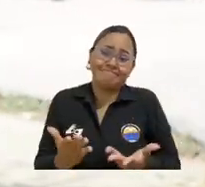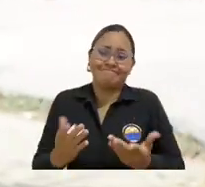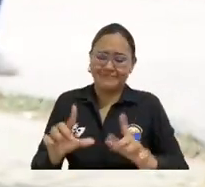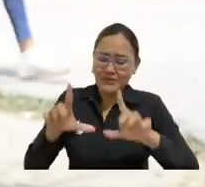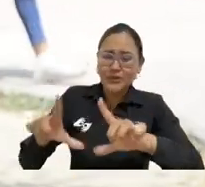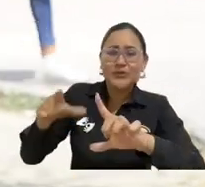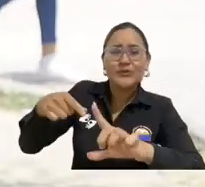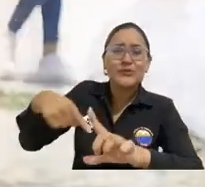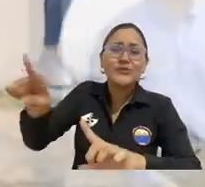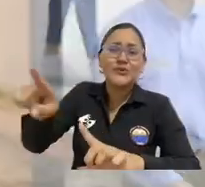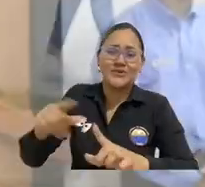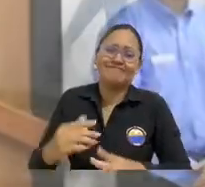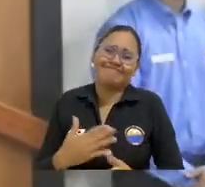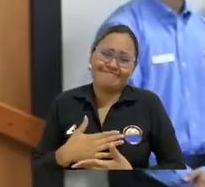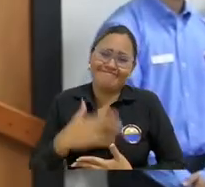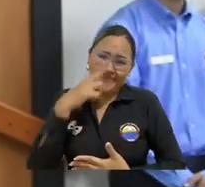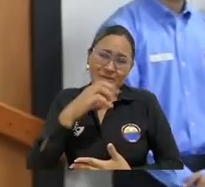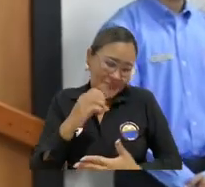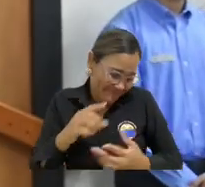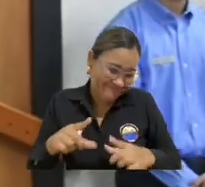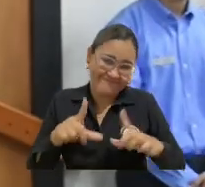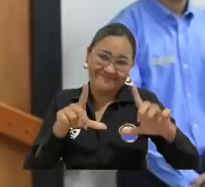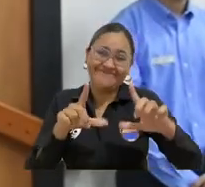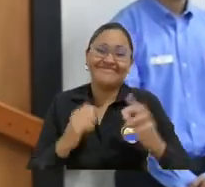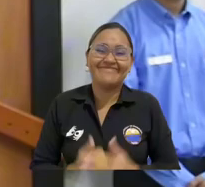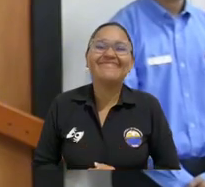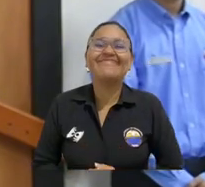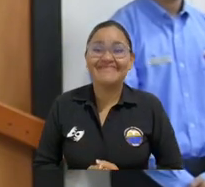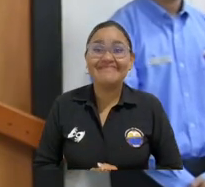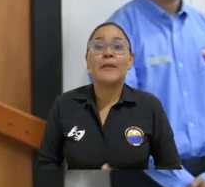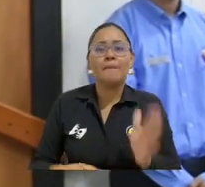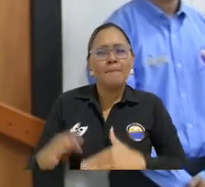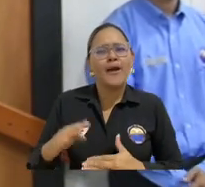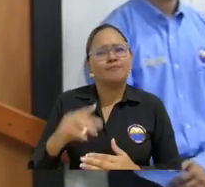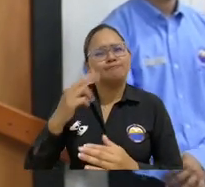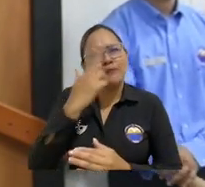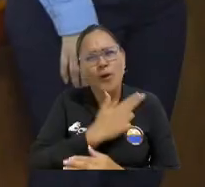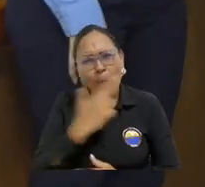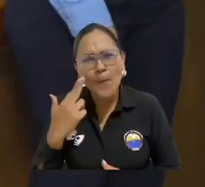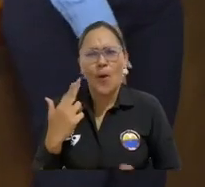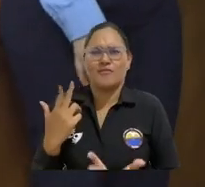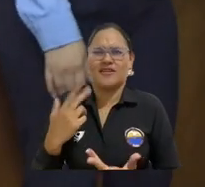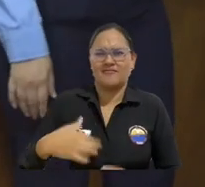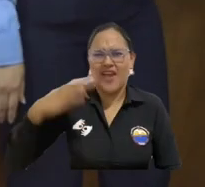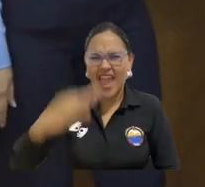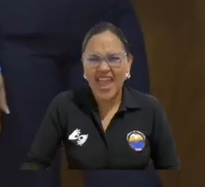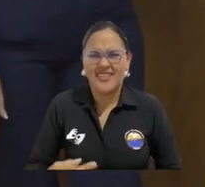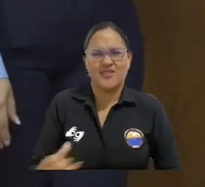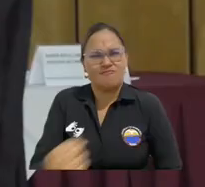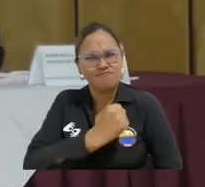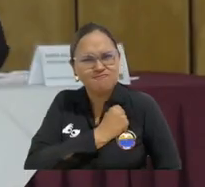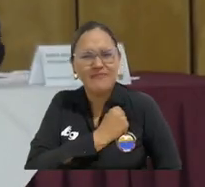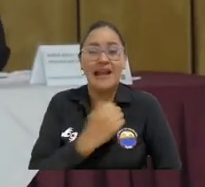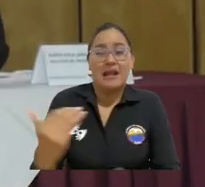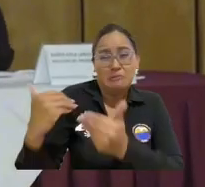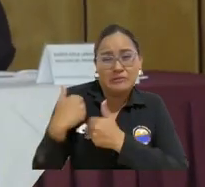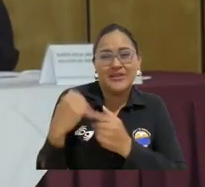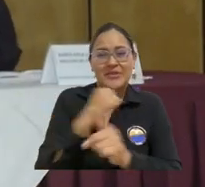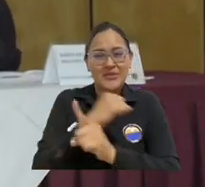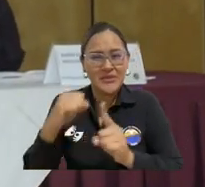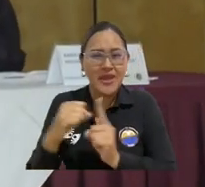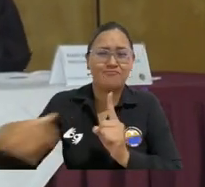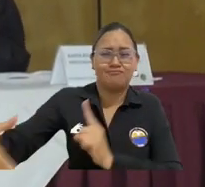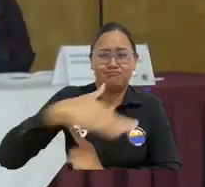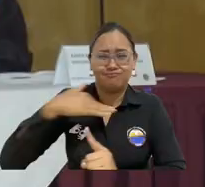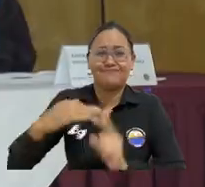hijo. Ejerciendo su profesión con sentido crítico y ético, destacando su liderazgo, sentido de pertenencia, responsabilidad